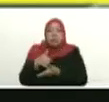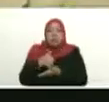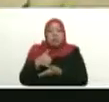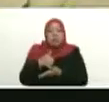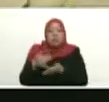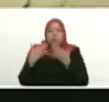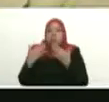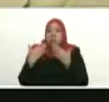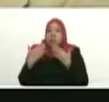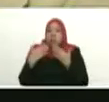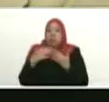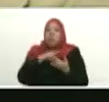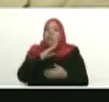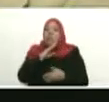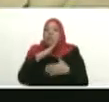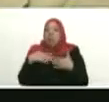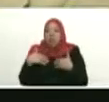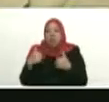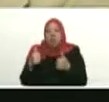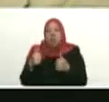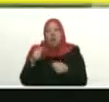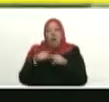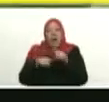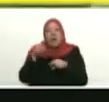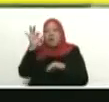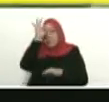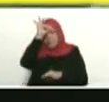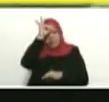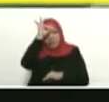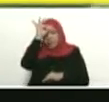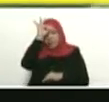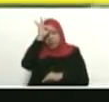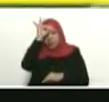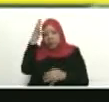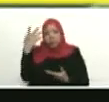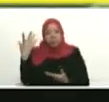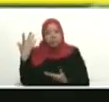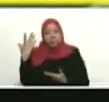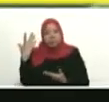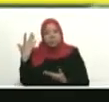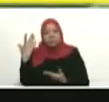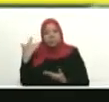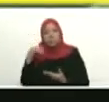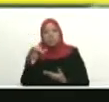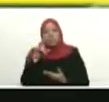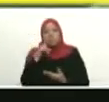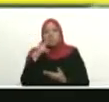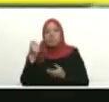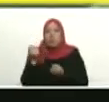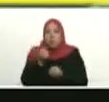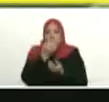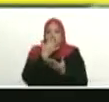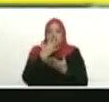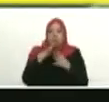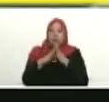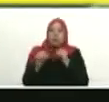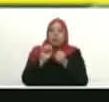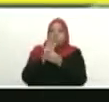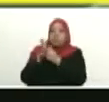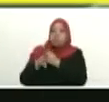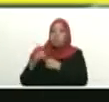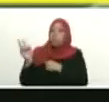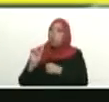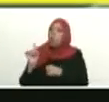de gravedad. Y mucha gente no sabe de qué es. ¿Qué? No, me pegó un virus. No, que fue el COVID. No, fue el